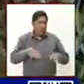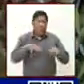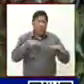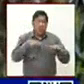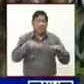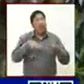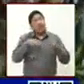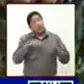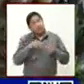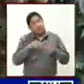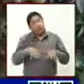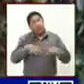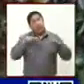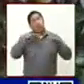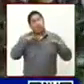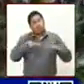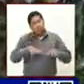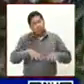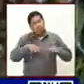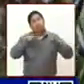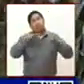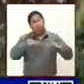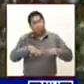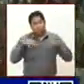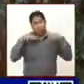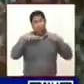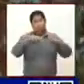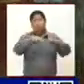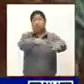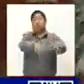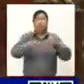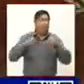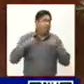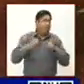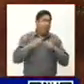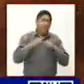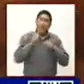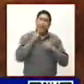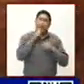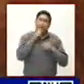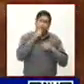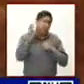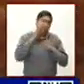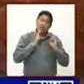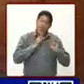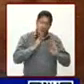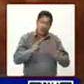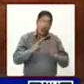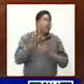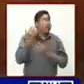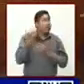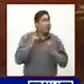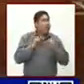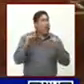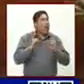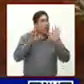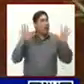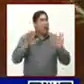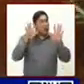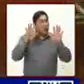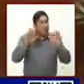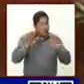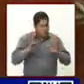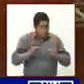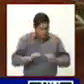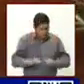que puede o elevarse o descender y precipitar no Entonces estamos esperando que durante el fin de semana persistan las lluvias sin embargo